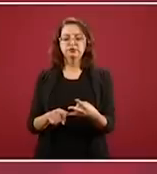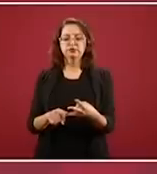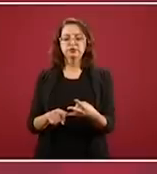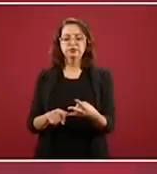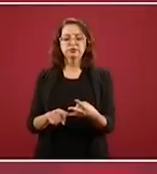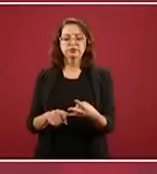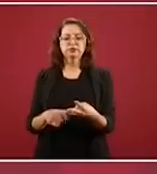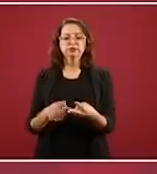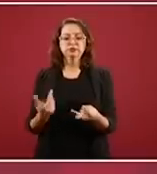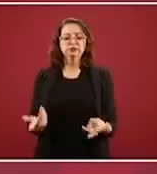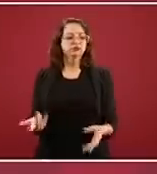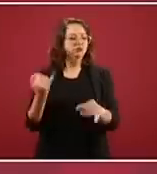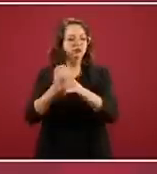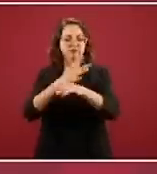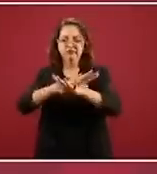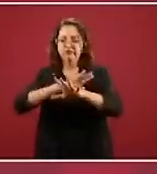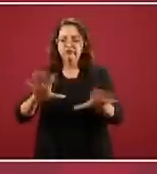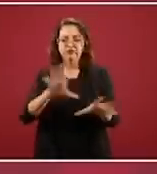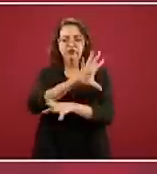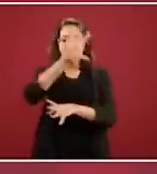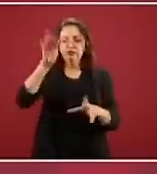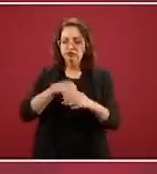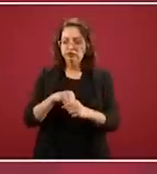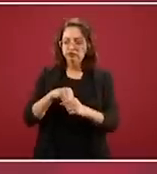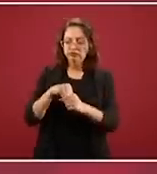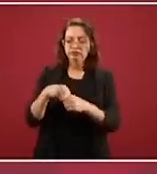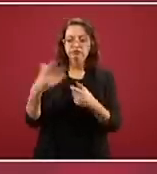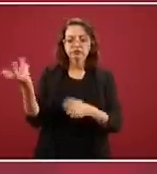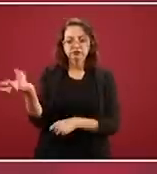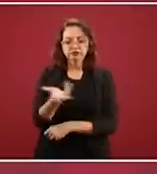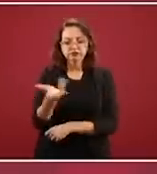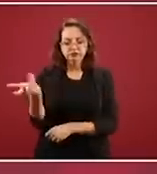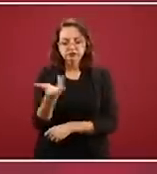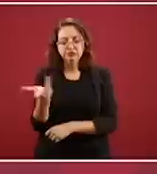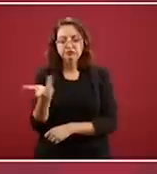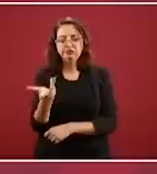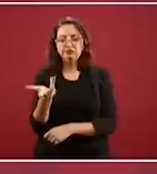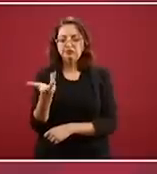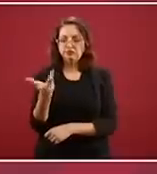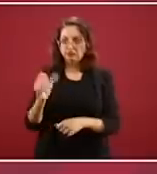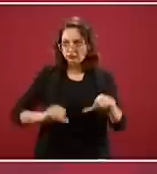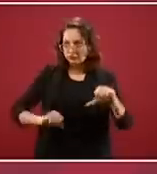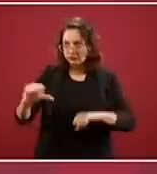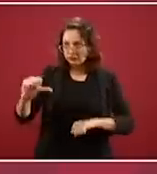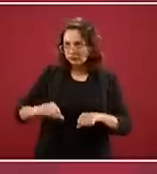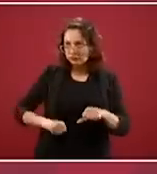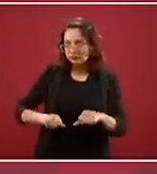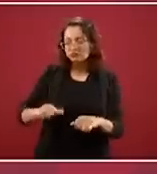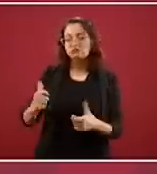lo informó sobre lo que están haciendo, y yo estoy